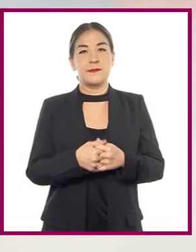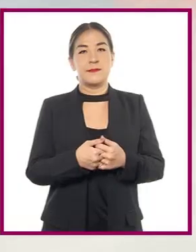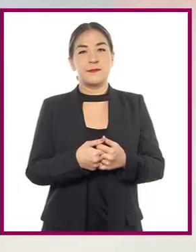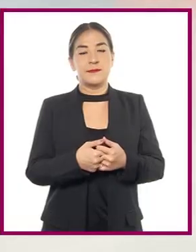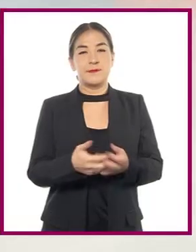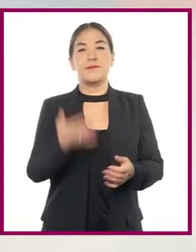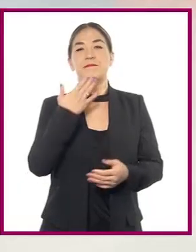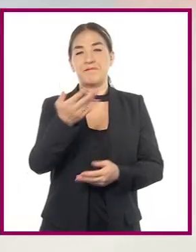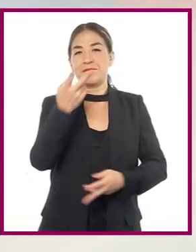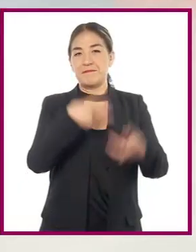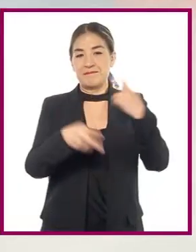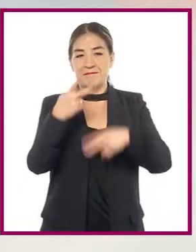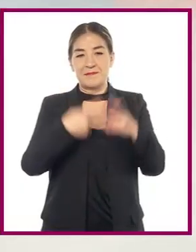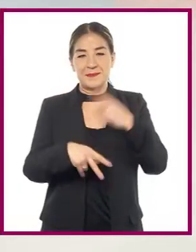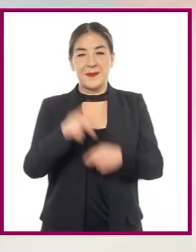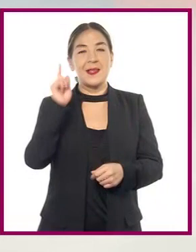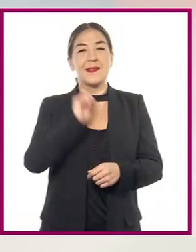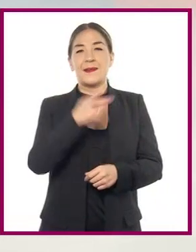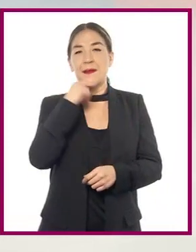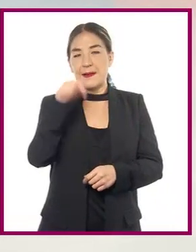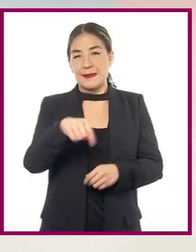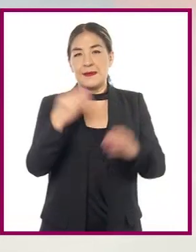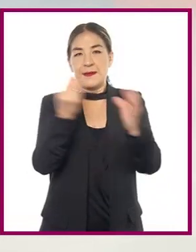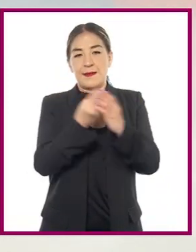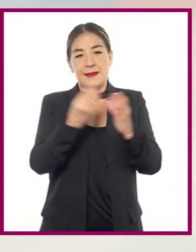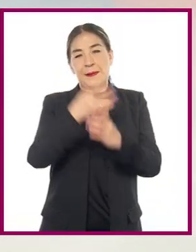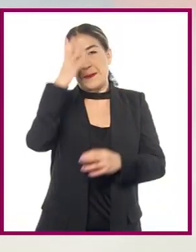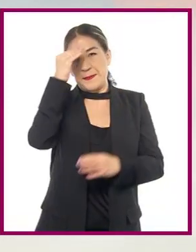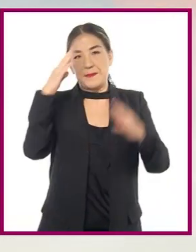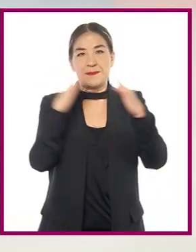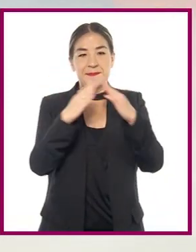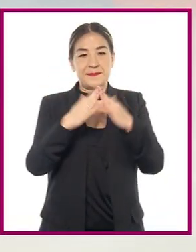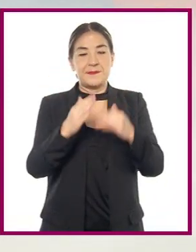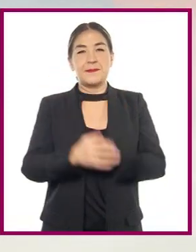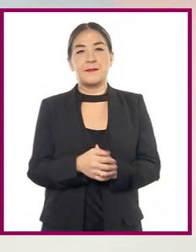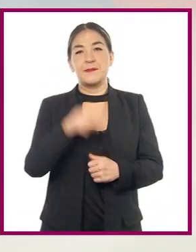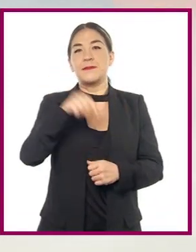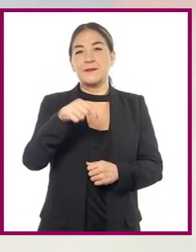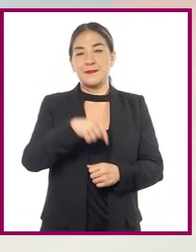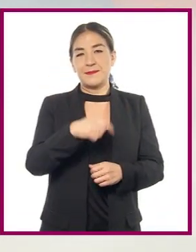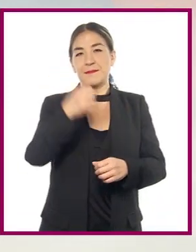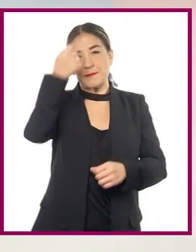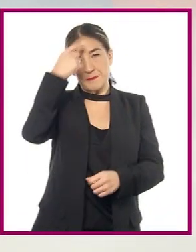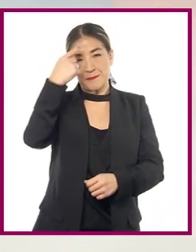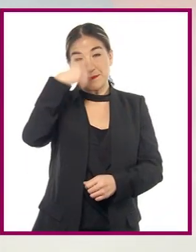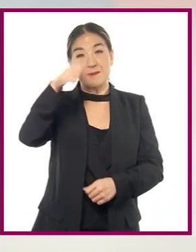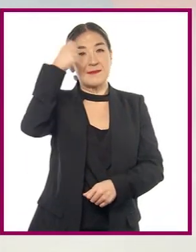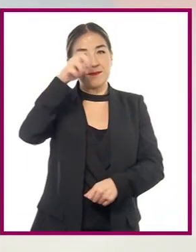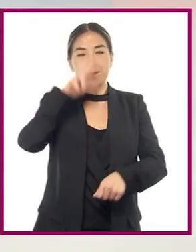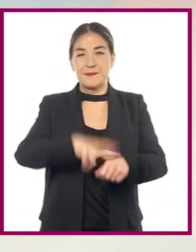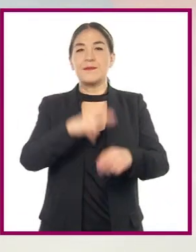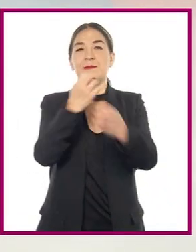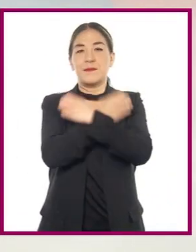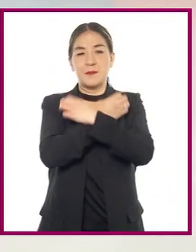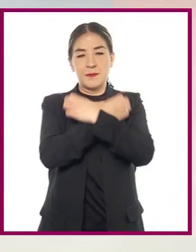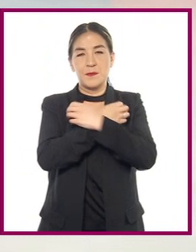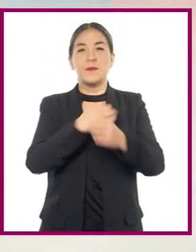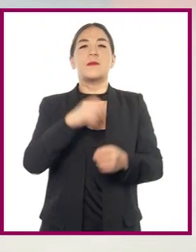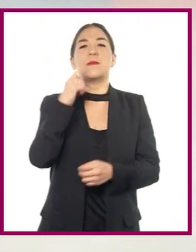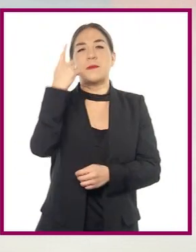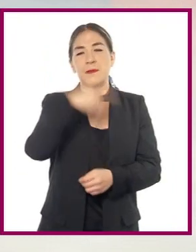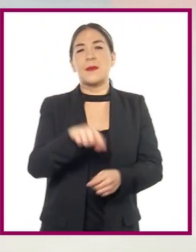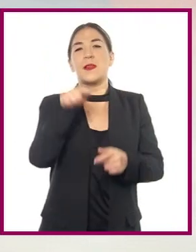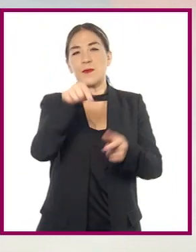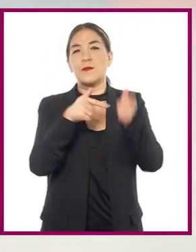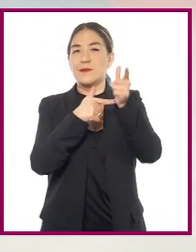Bienvenidas y bienvenidos a una sesión más de Aprende en Casa, la estrategia que la Secretaría de Educación Pública ha diseñado para que continúen